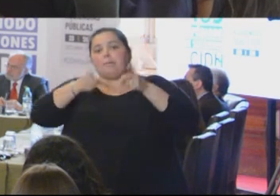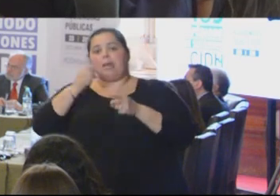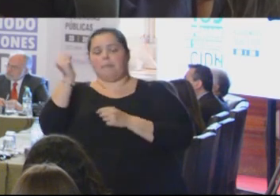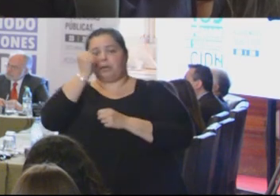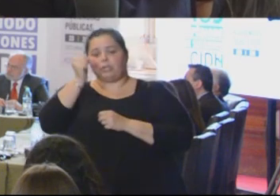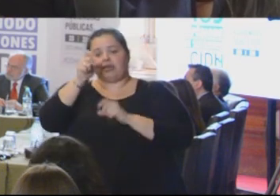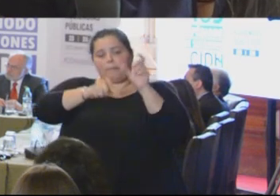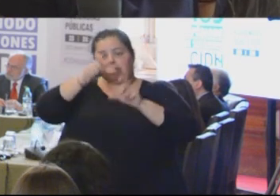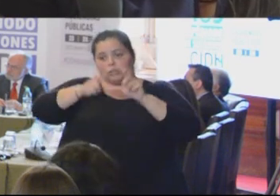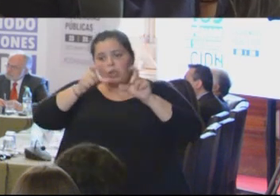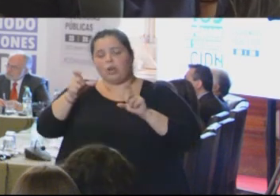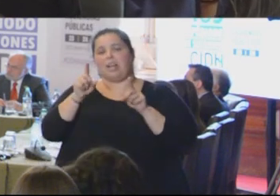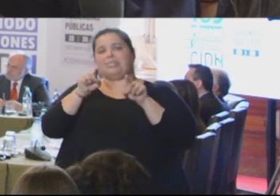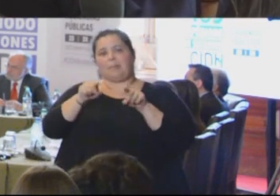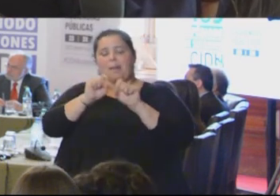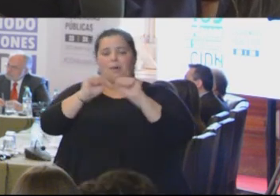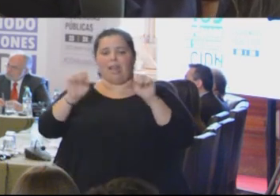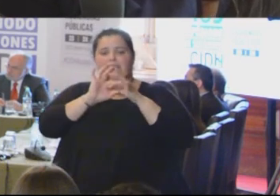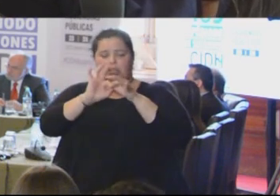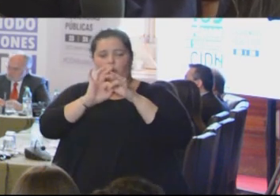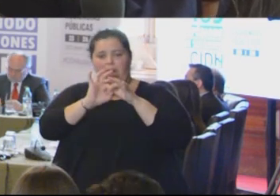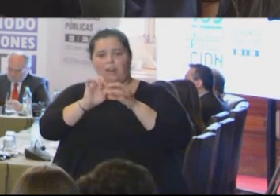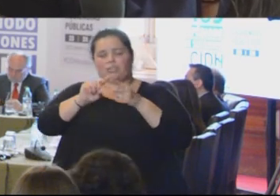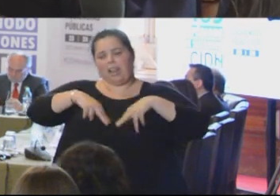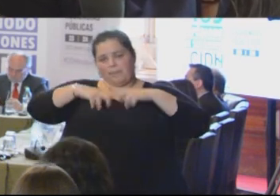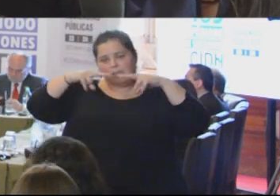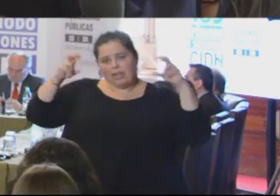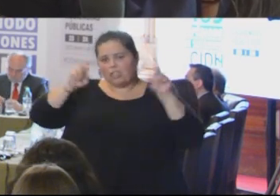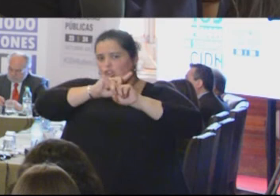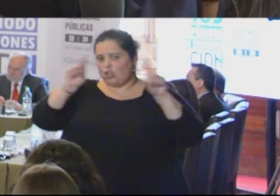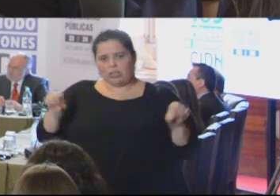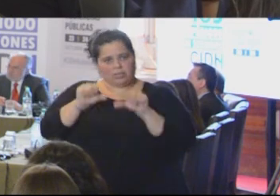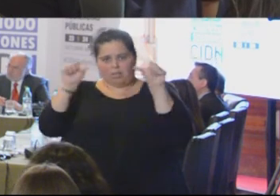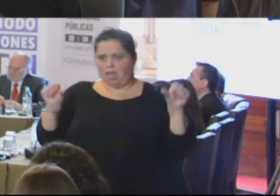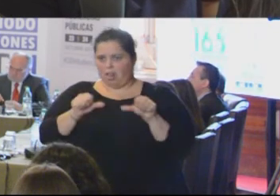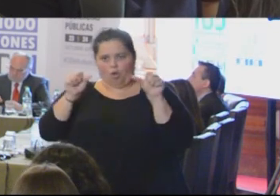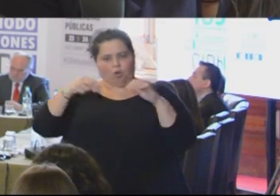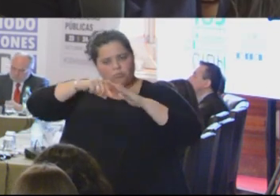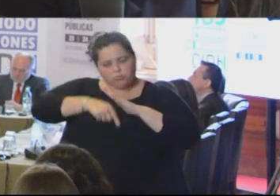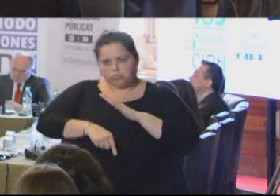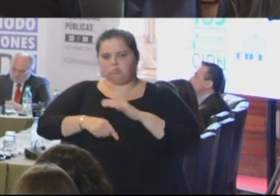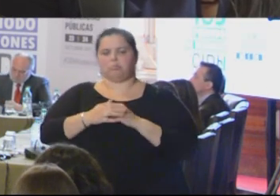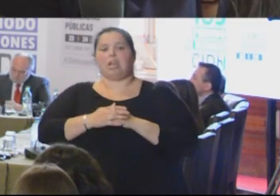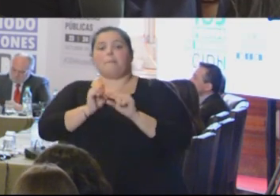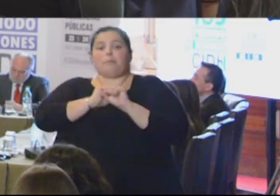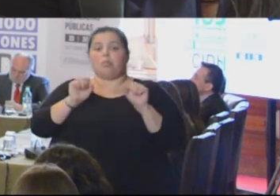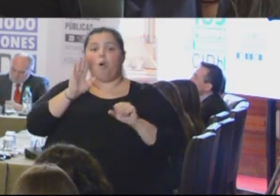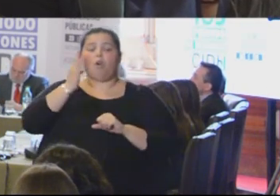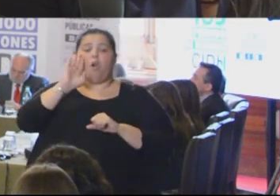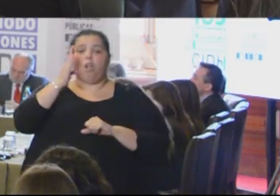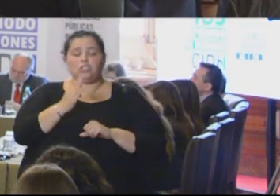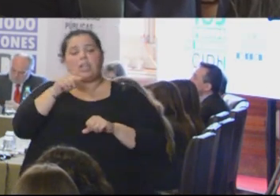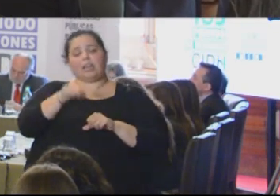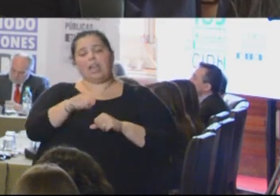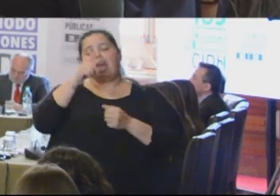vincularlos a la investigación no se hayan realizado hemos podido conocer que los fiscales a cargo de